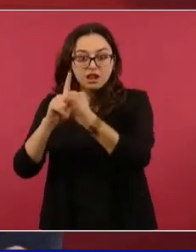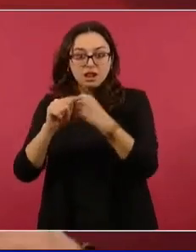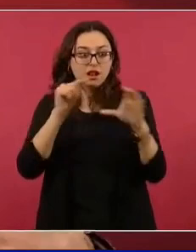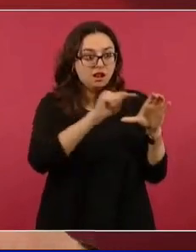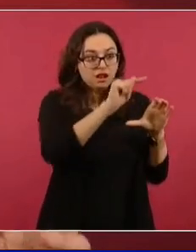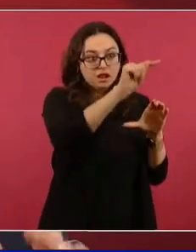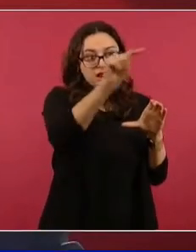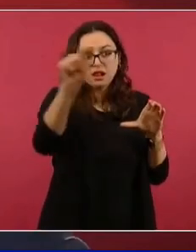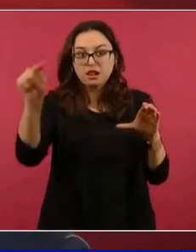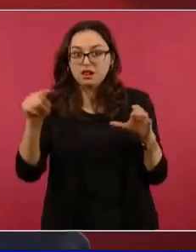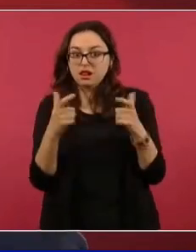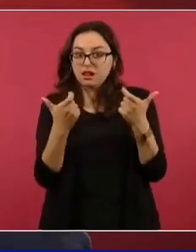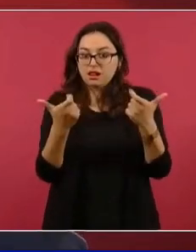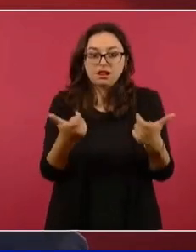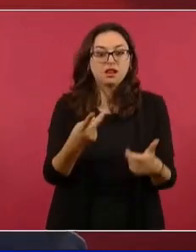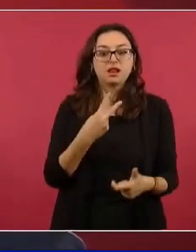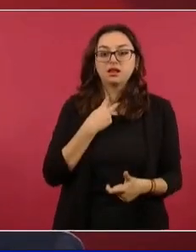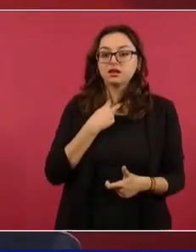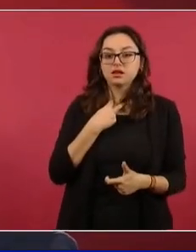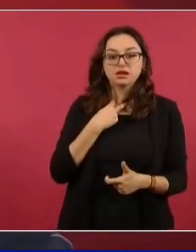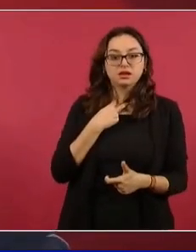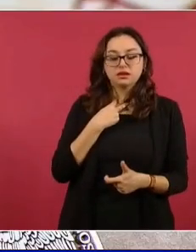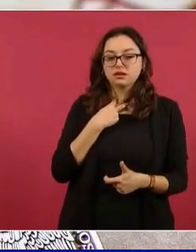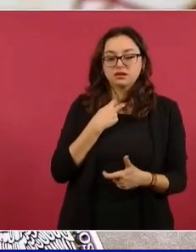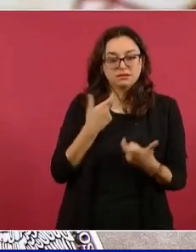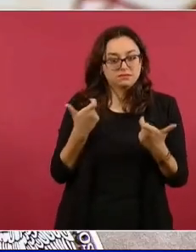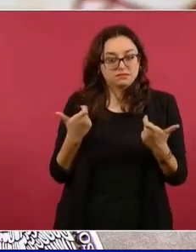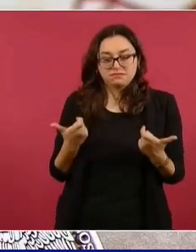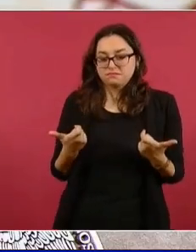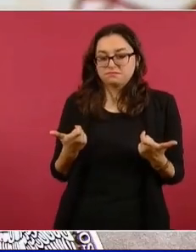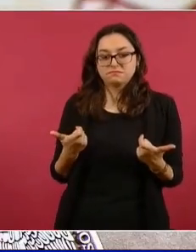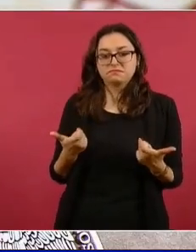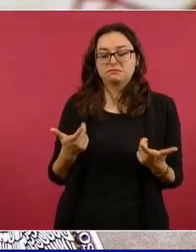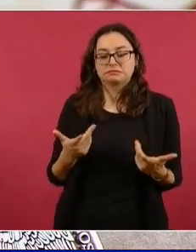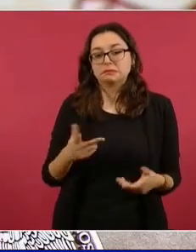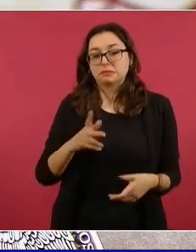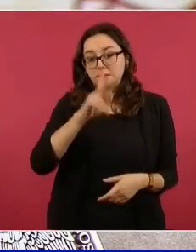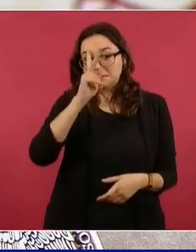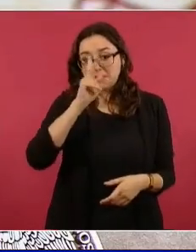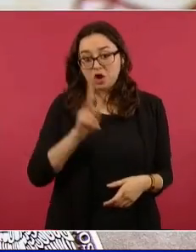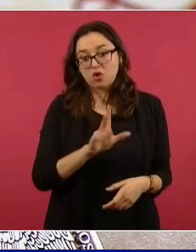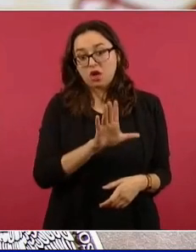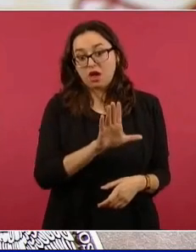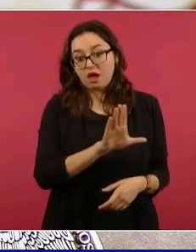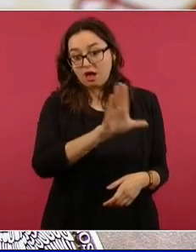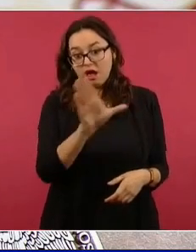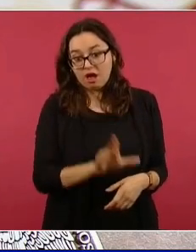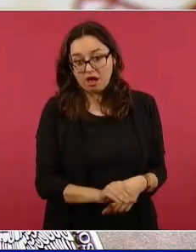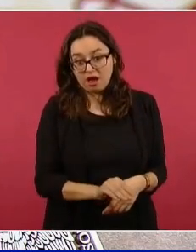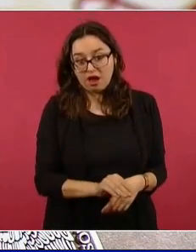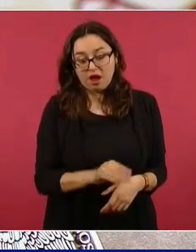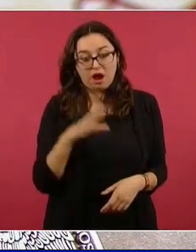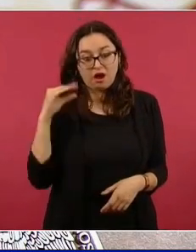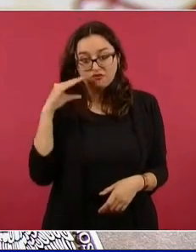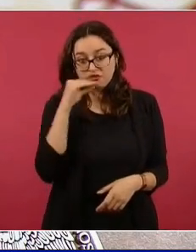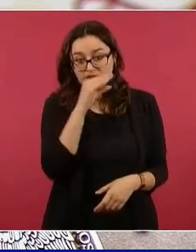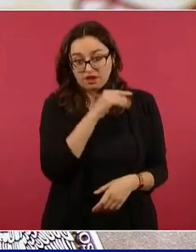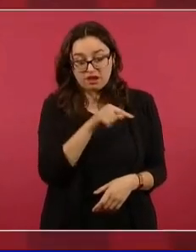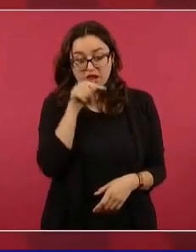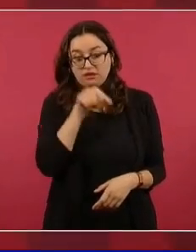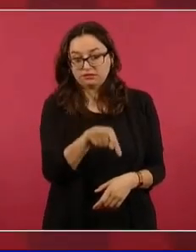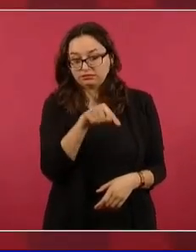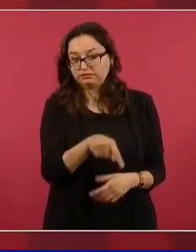económicas son muy limitadas, particularmente en el continente africano, y era muy